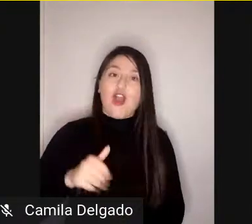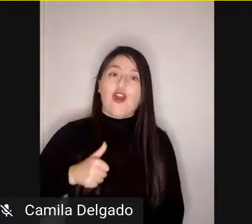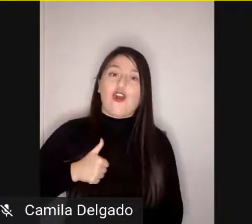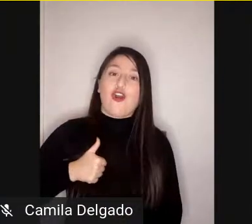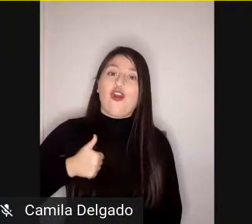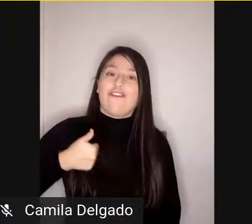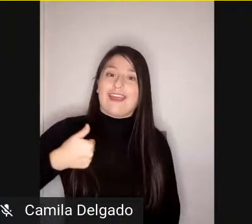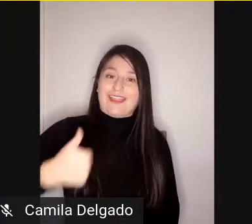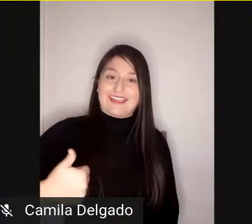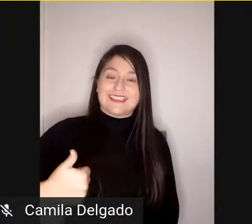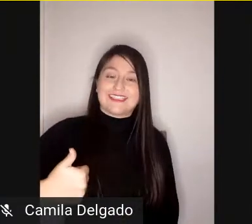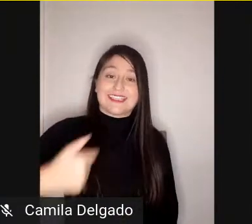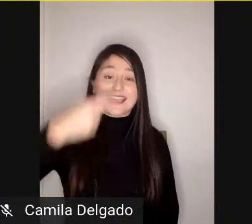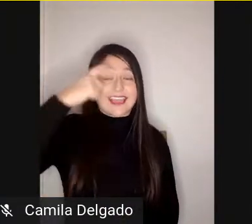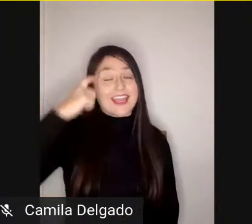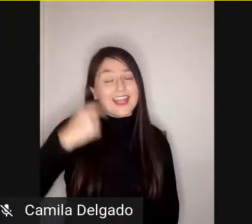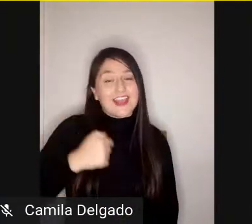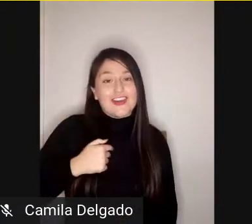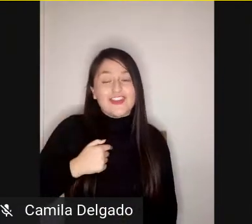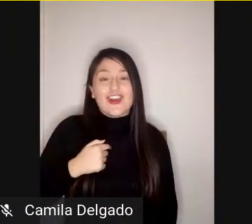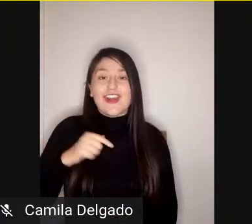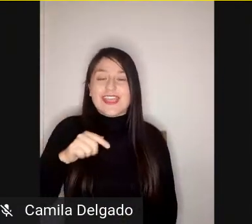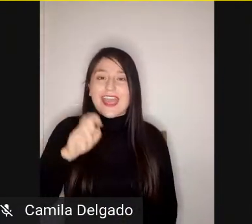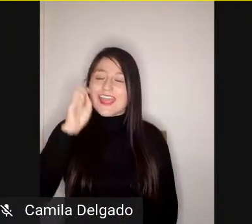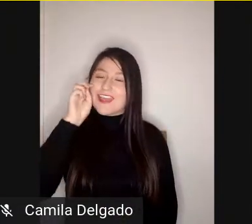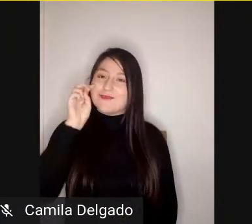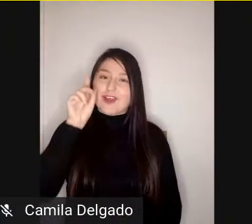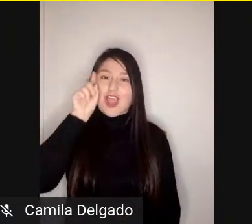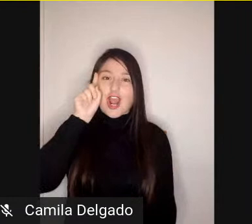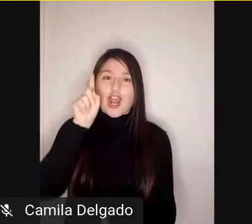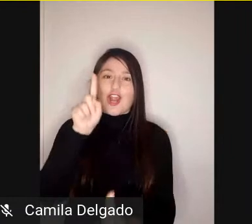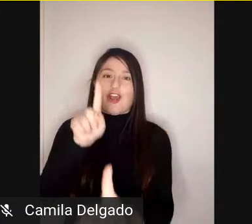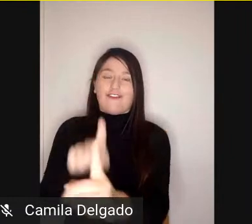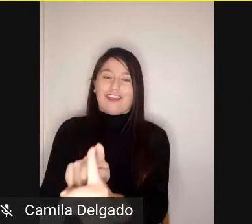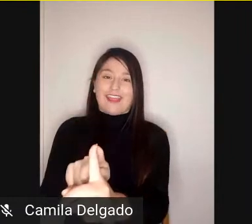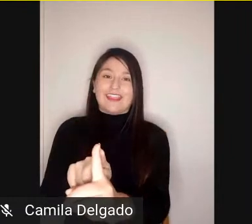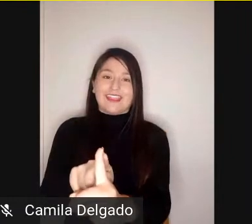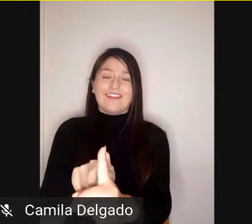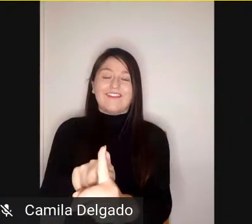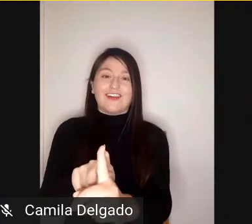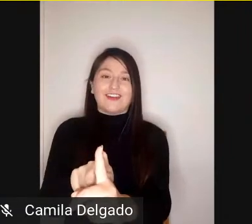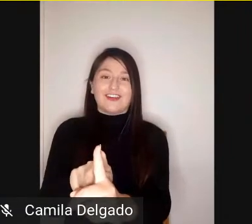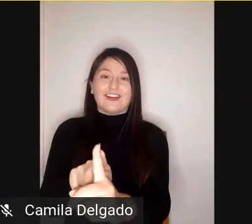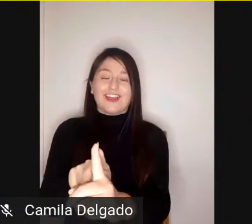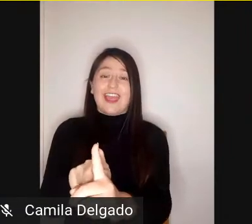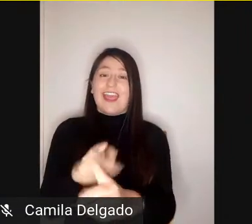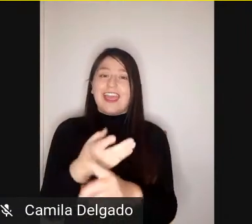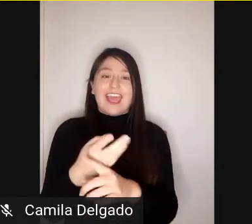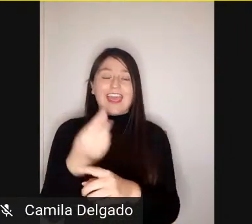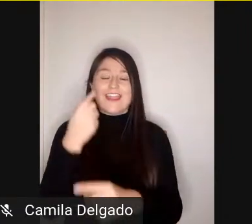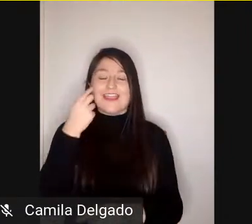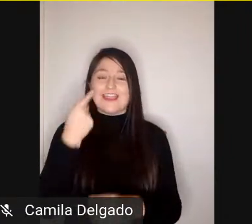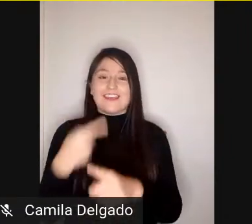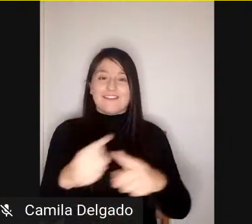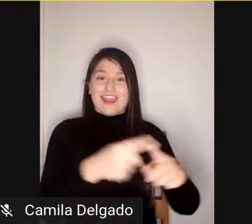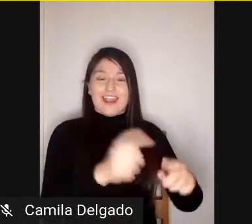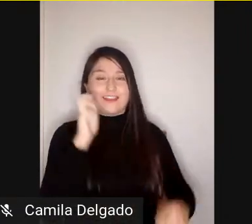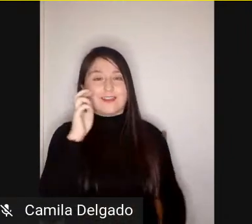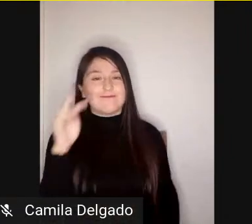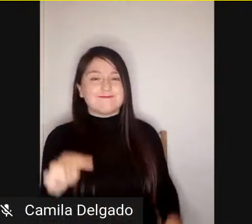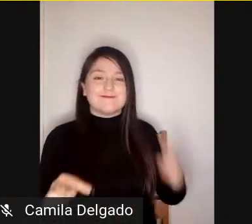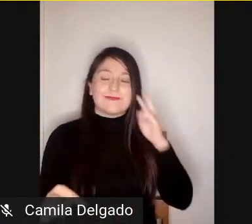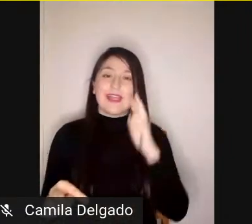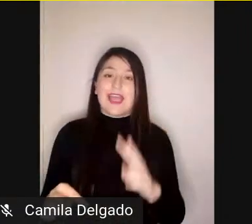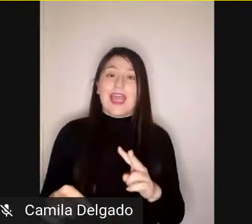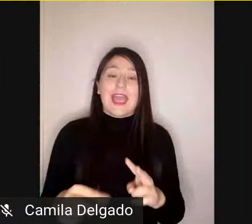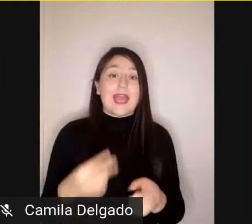de el objetivo que tenemos desde nuestros distintos escenarios, desde nuestras distintas trincheras. A mí me pasó esto con